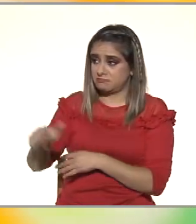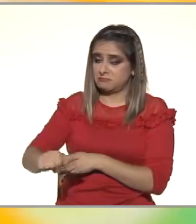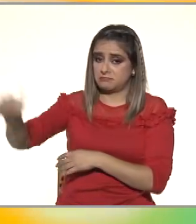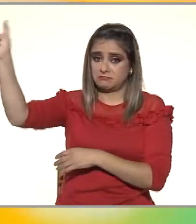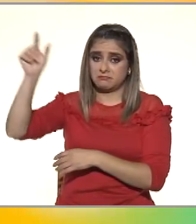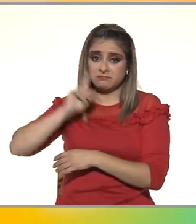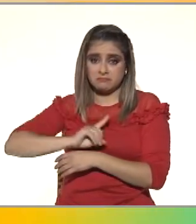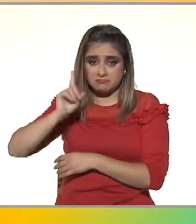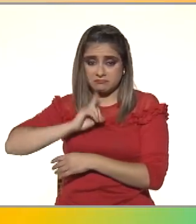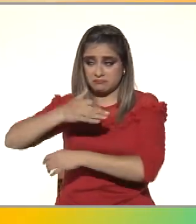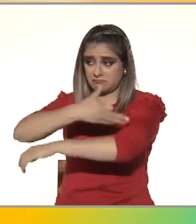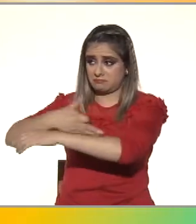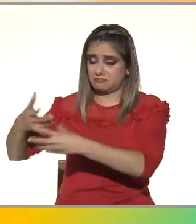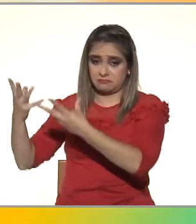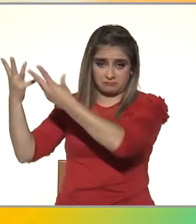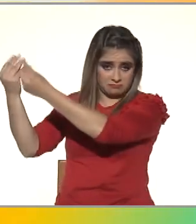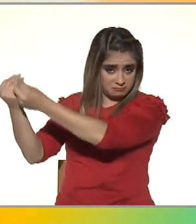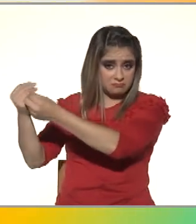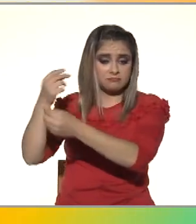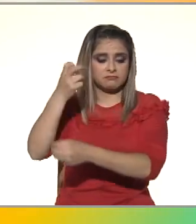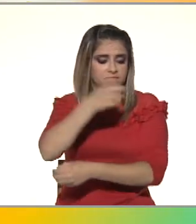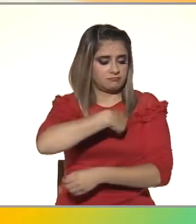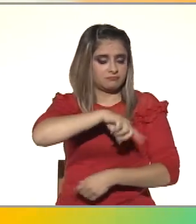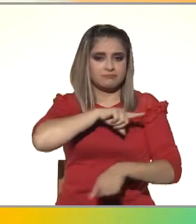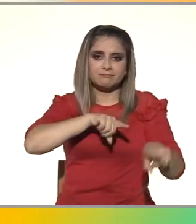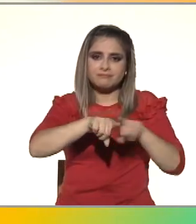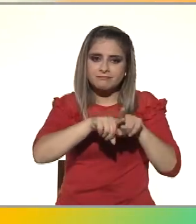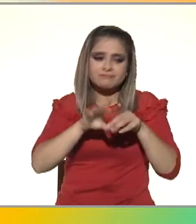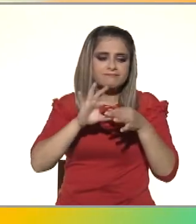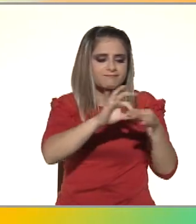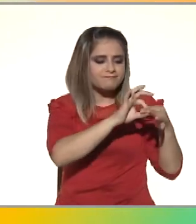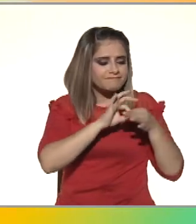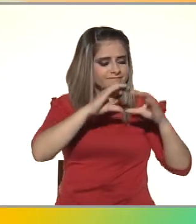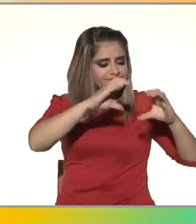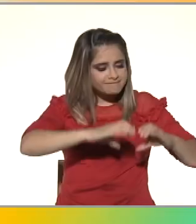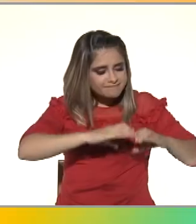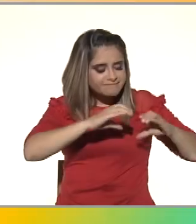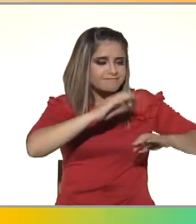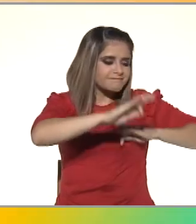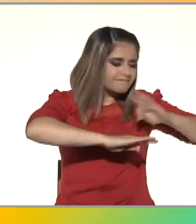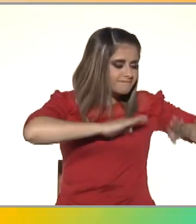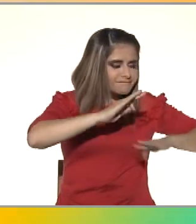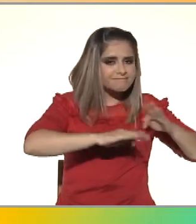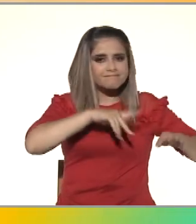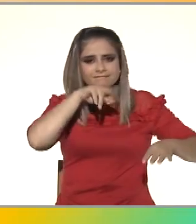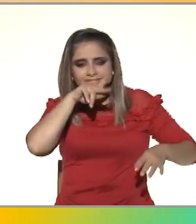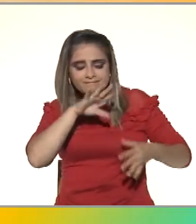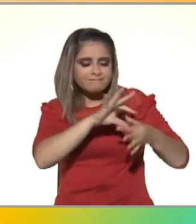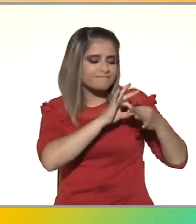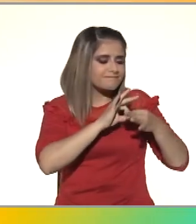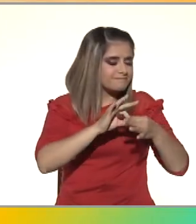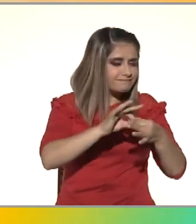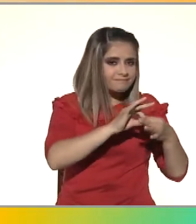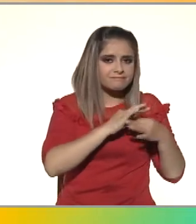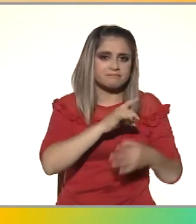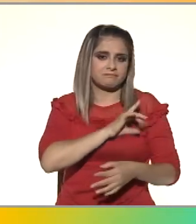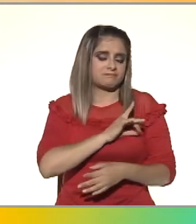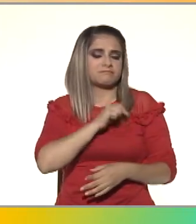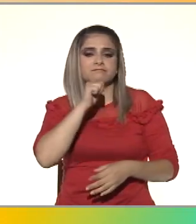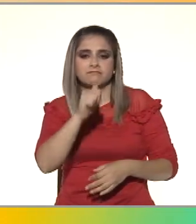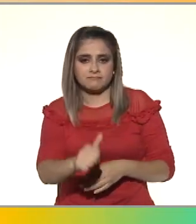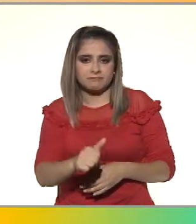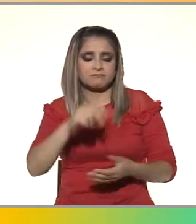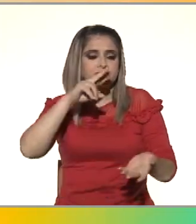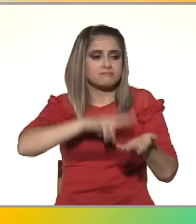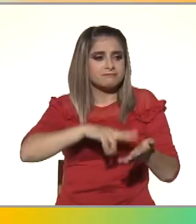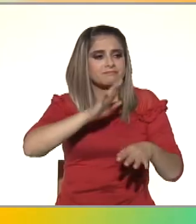nueva familia hizo que como hermanos nos procuráramos mucho, estuviéramos unidos y sin miedo, valorar a